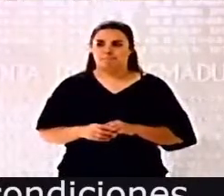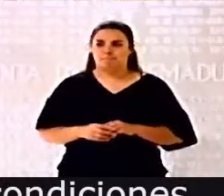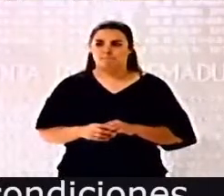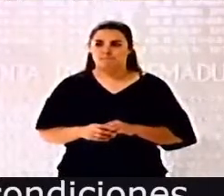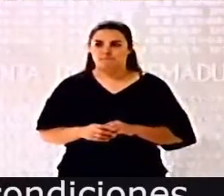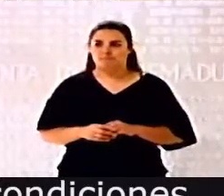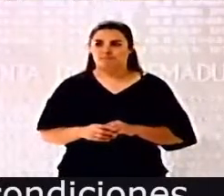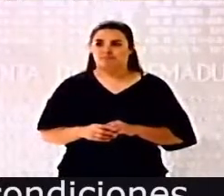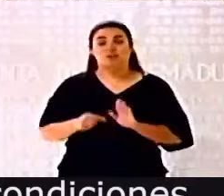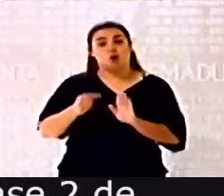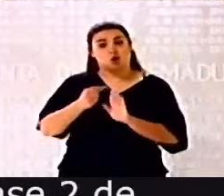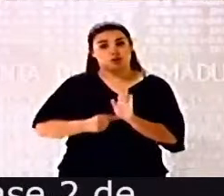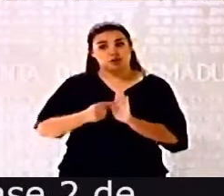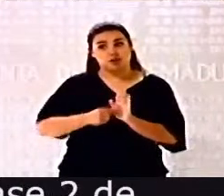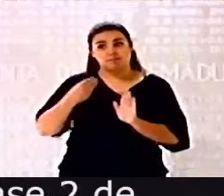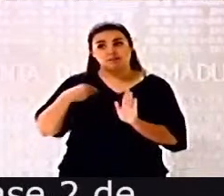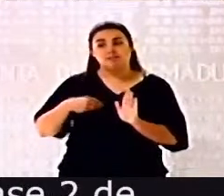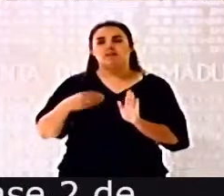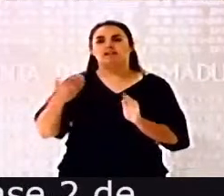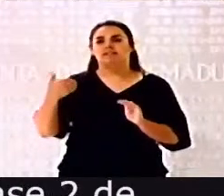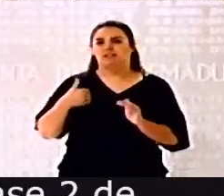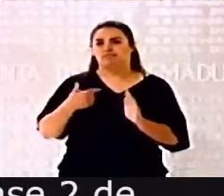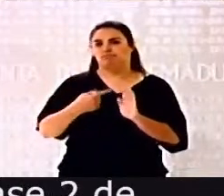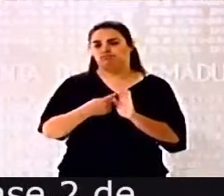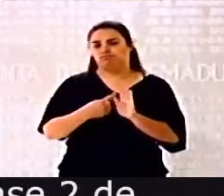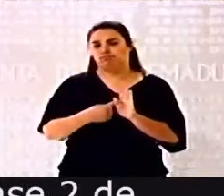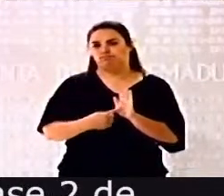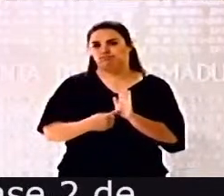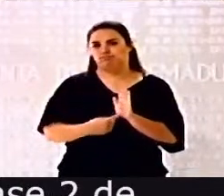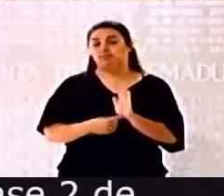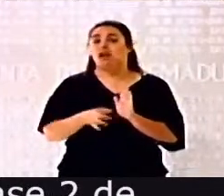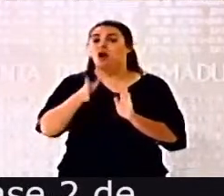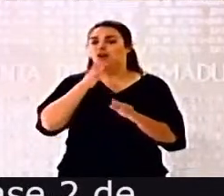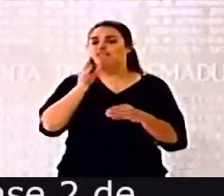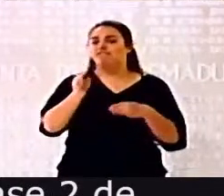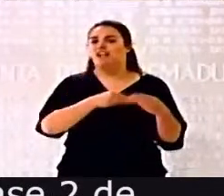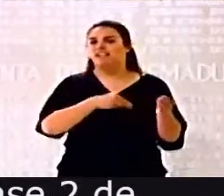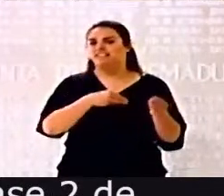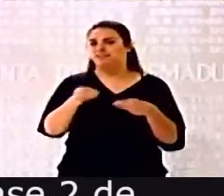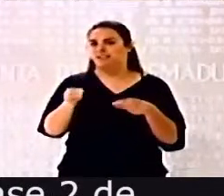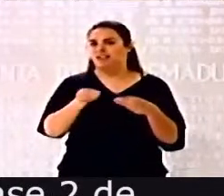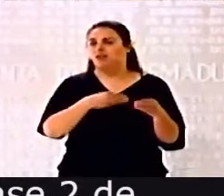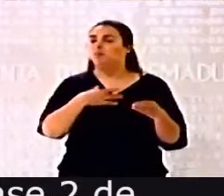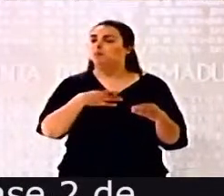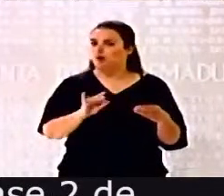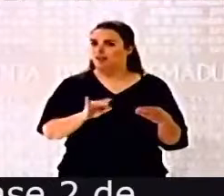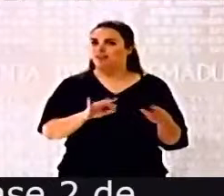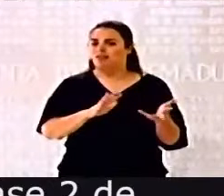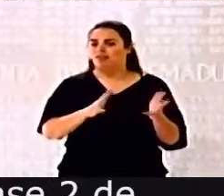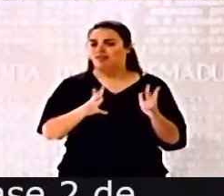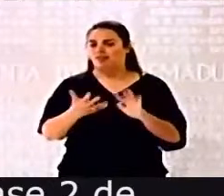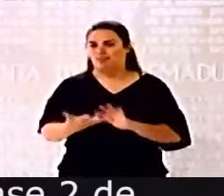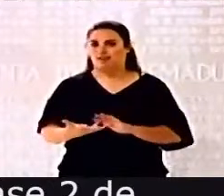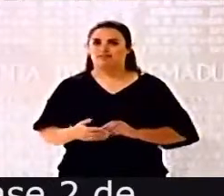Esas condiciones, a medida que hemos ido desescalando, se han podido flexibilizar.